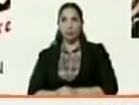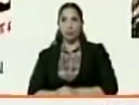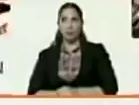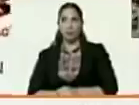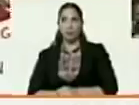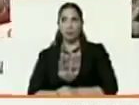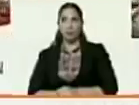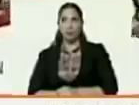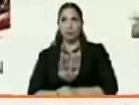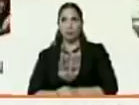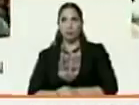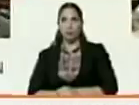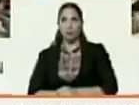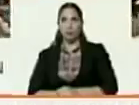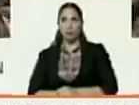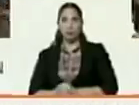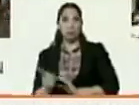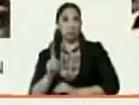Ni se oyó.